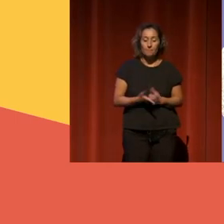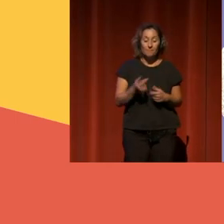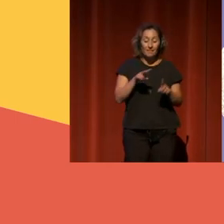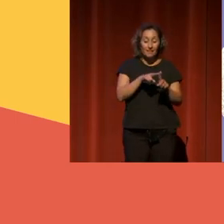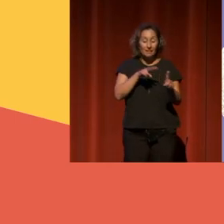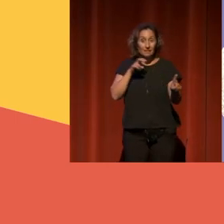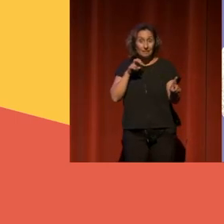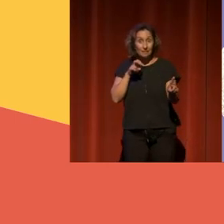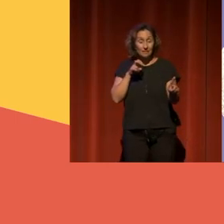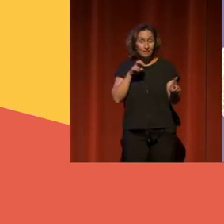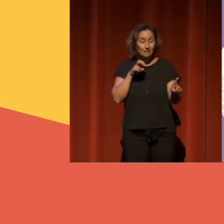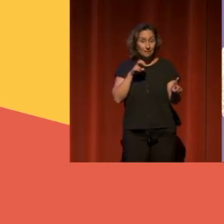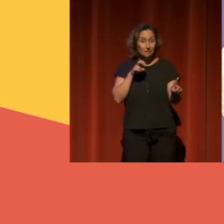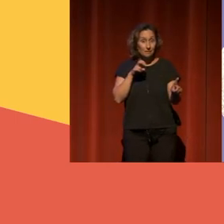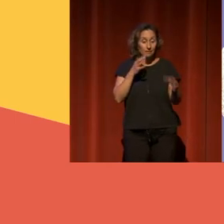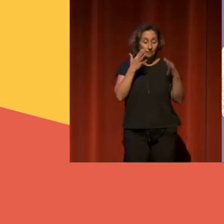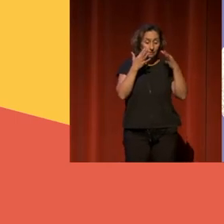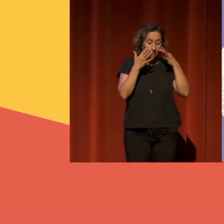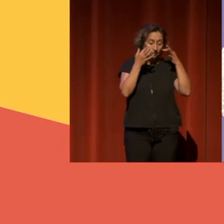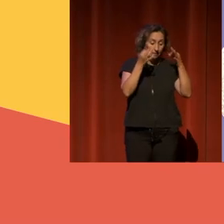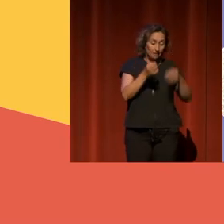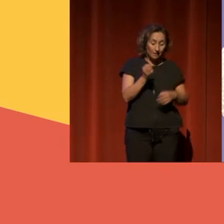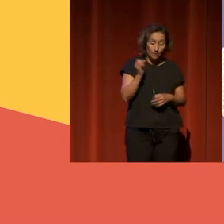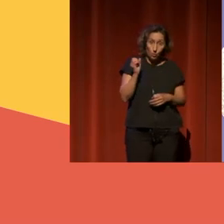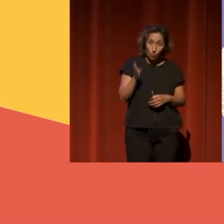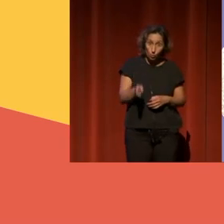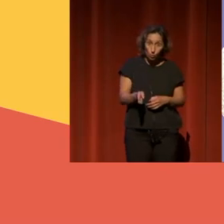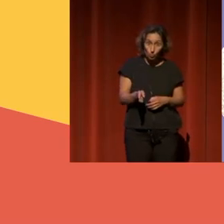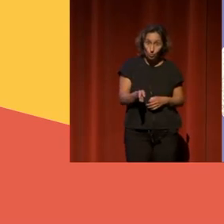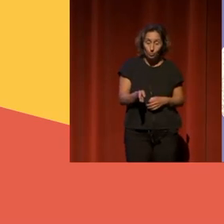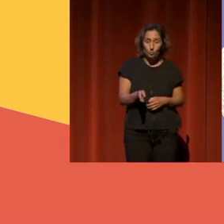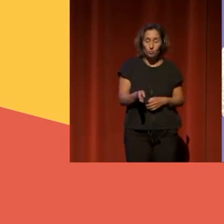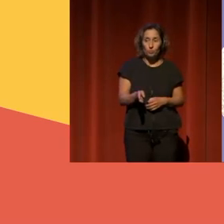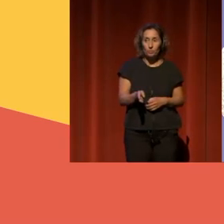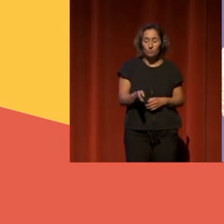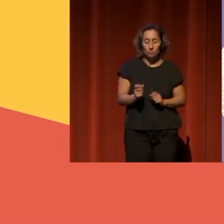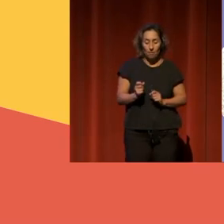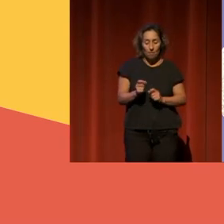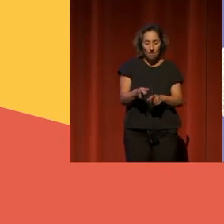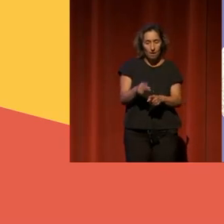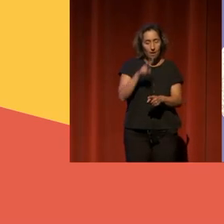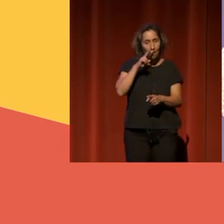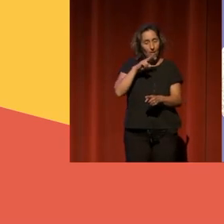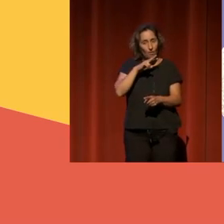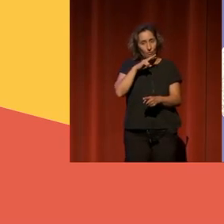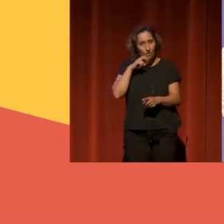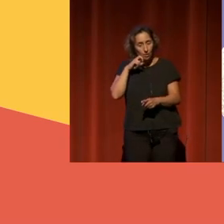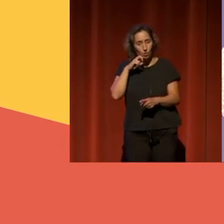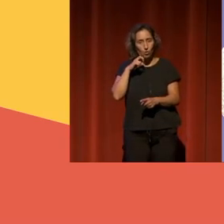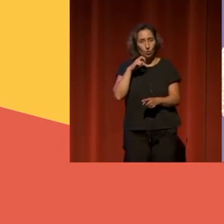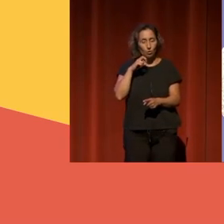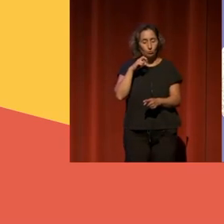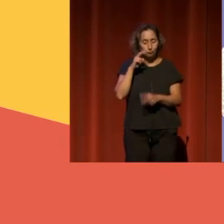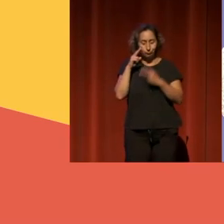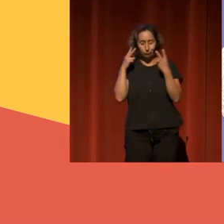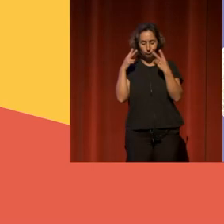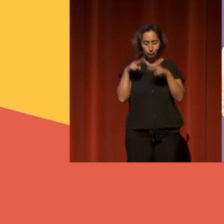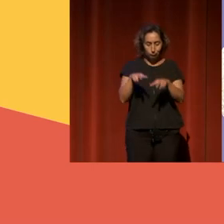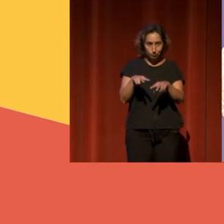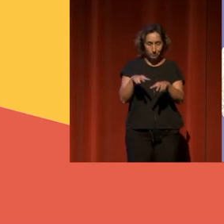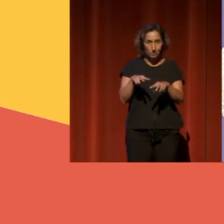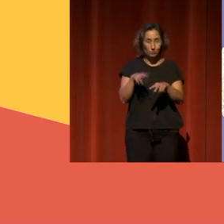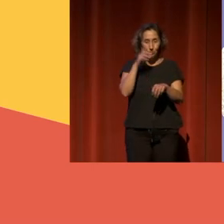matizada y diferenciada de la realidad de los clubs pues permite darles valor, darles visibilidad de sus rasgos propios,